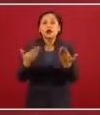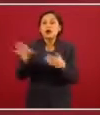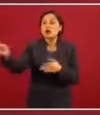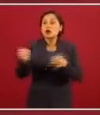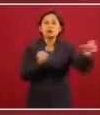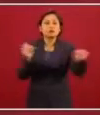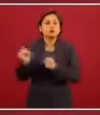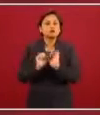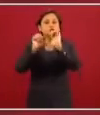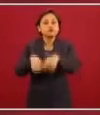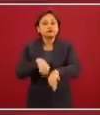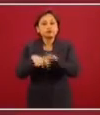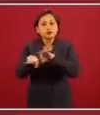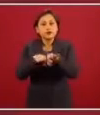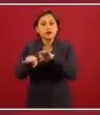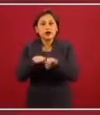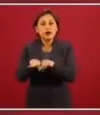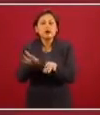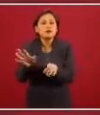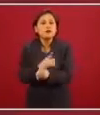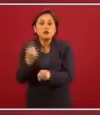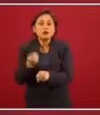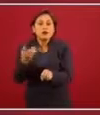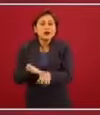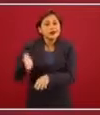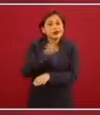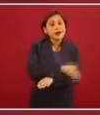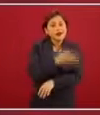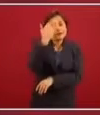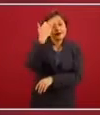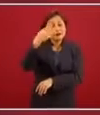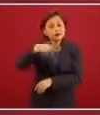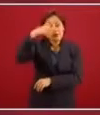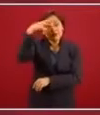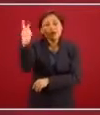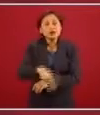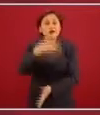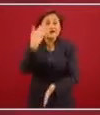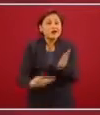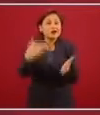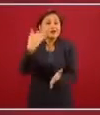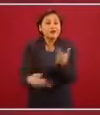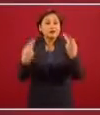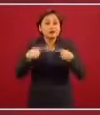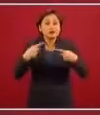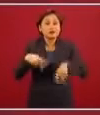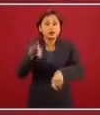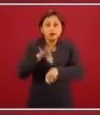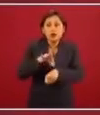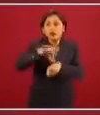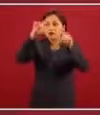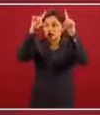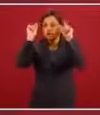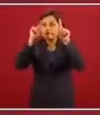que tenía el Sistema Nacional de Salud en cuanto a la capacidad de los profesionales y las profesionales para poder atender cualquier